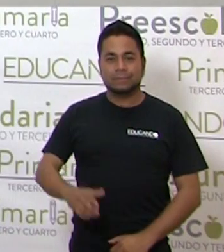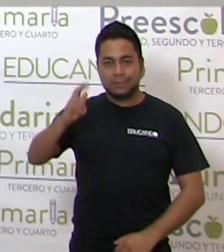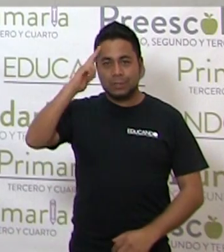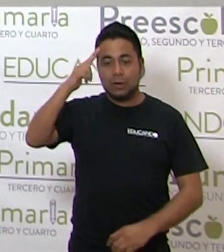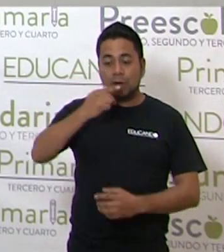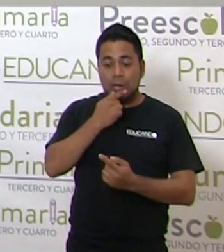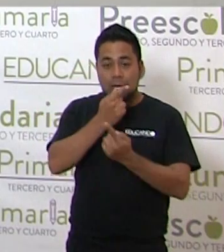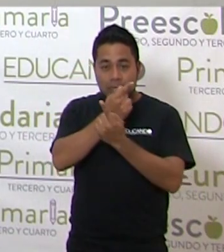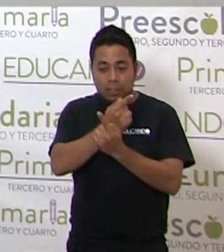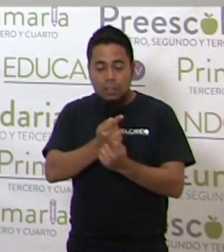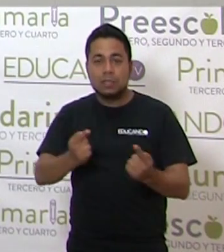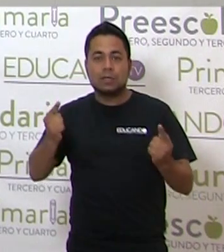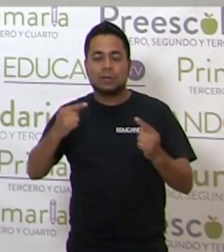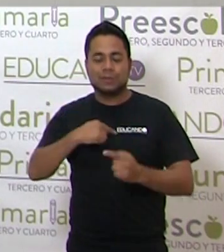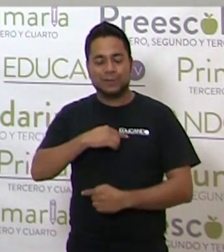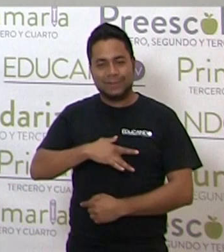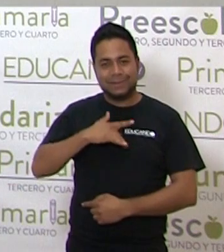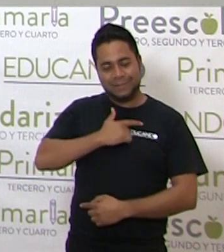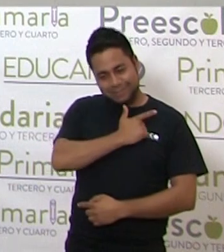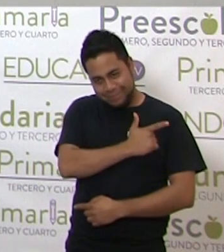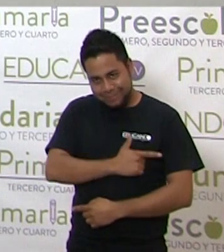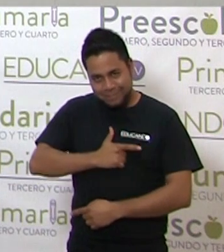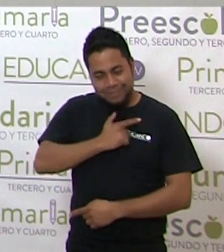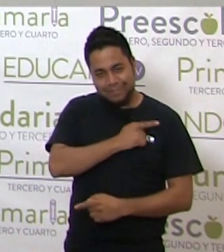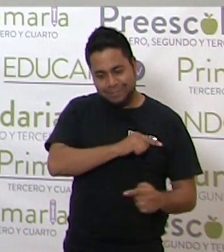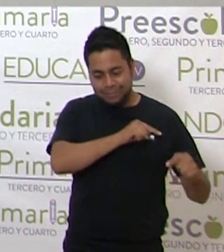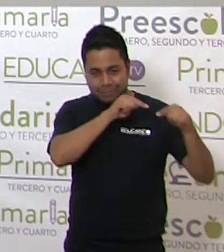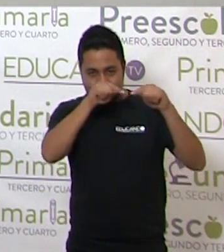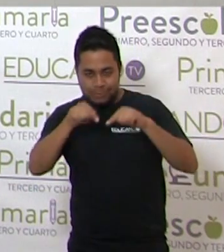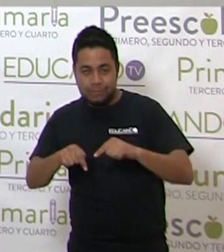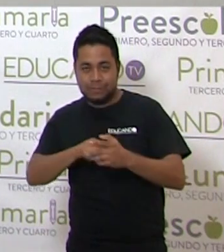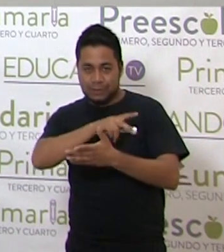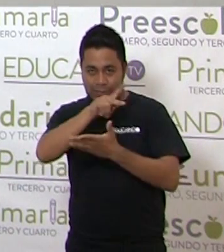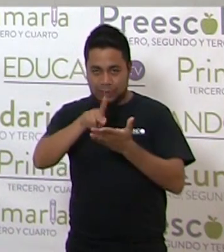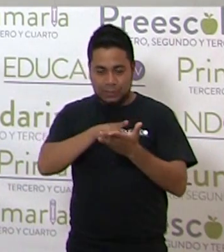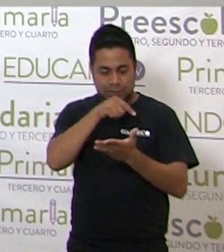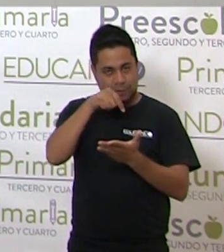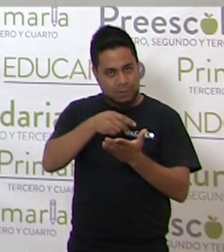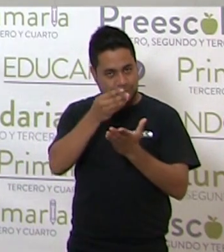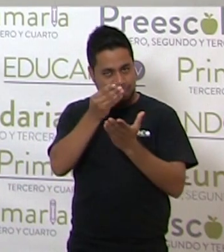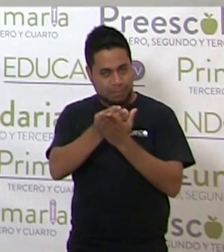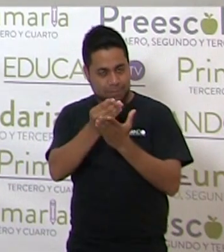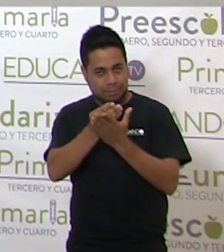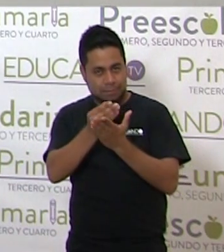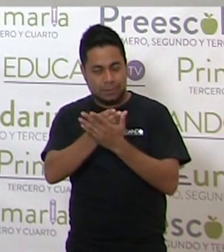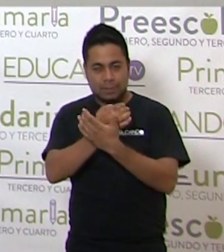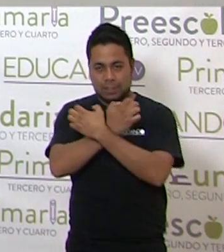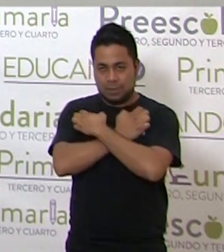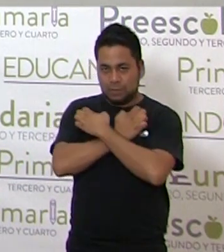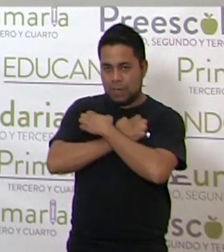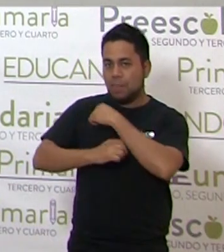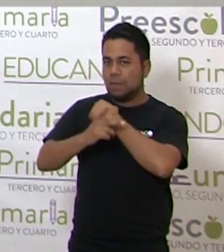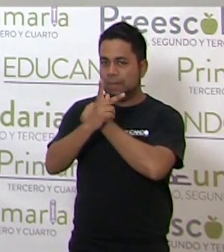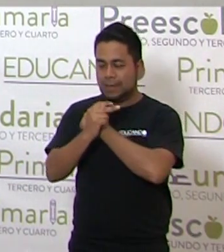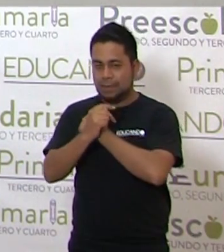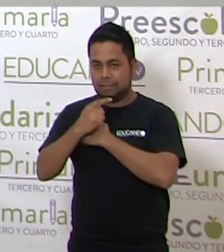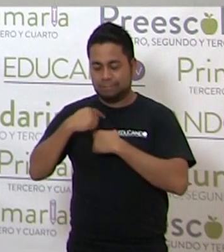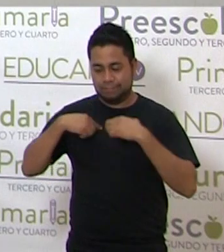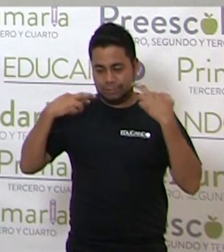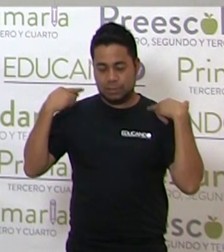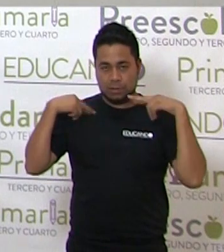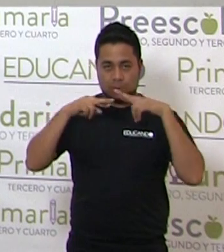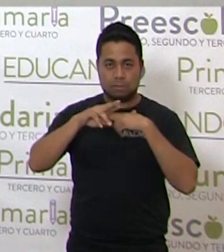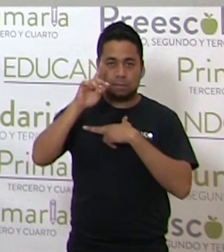tal, niñas y niños? Me da mucho gusto estar con ustedes en otra sesión más de Educando TV. Yo soy la